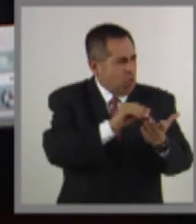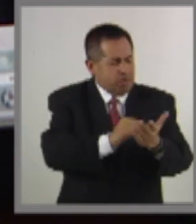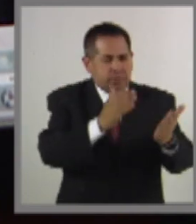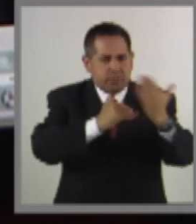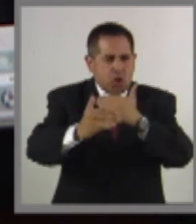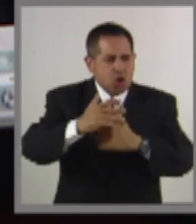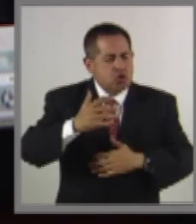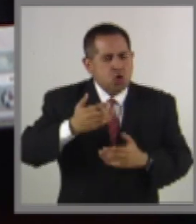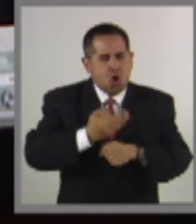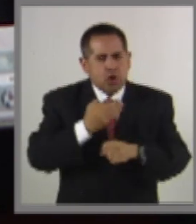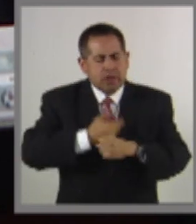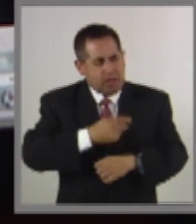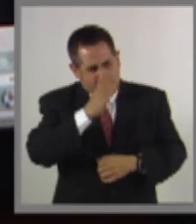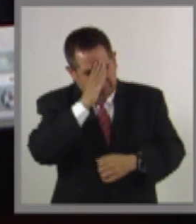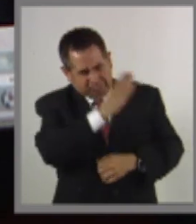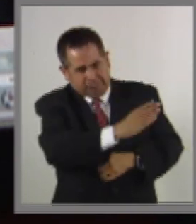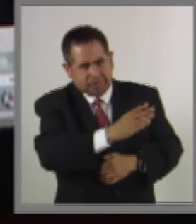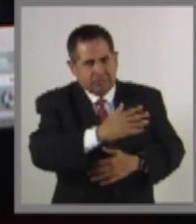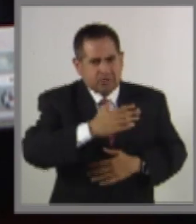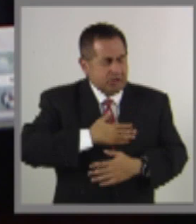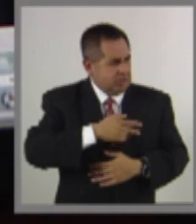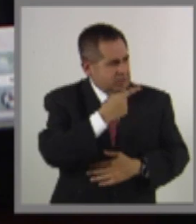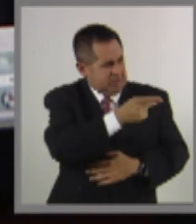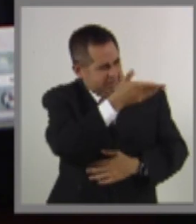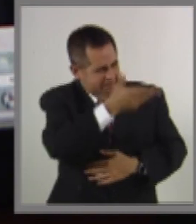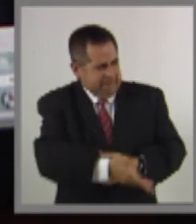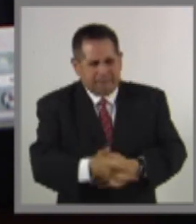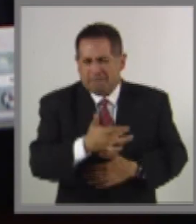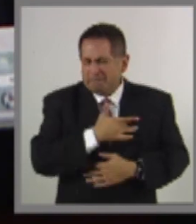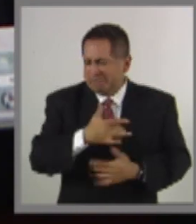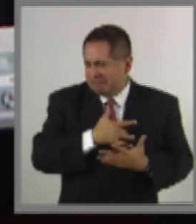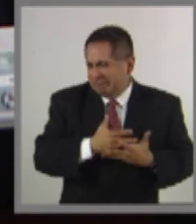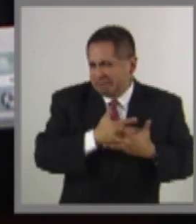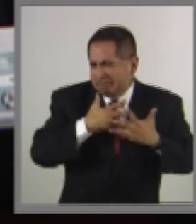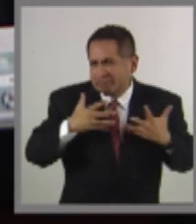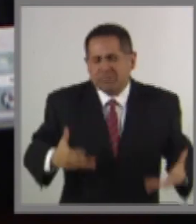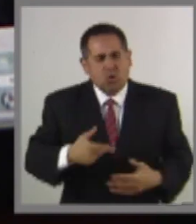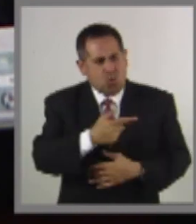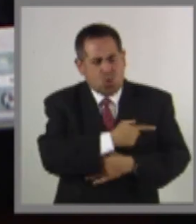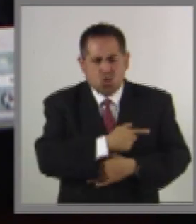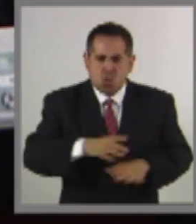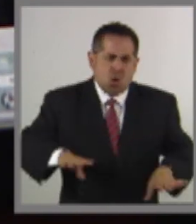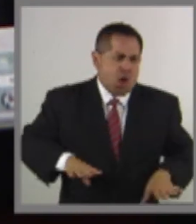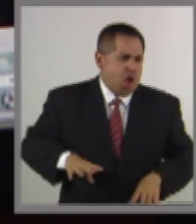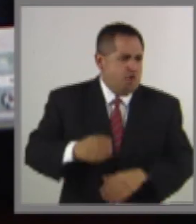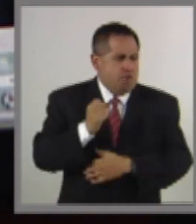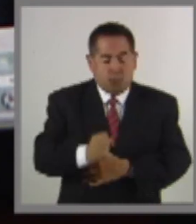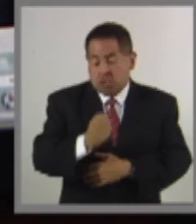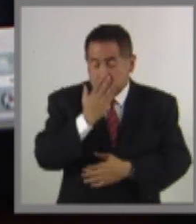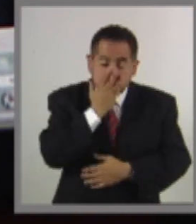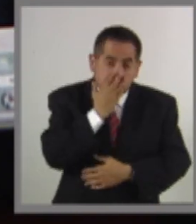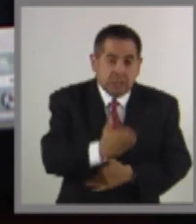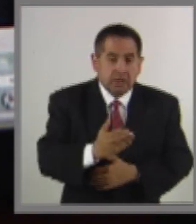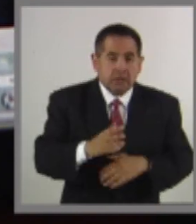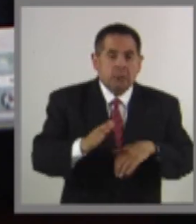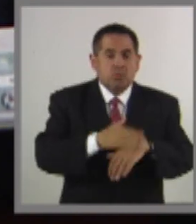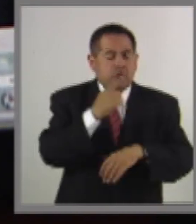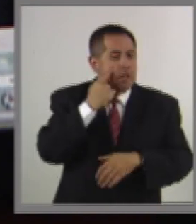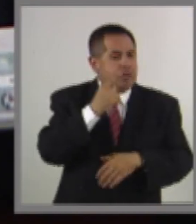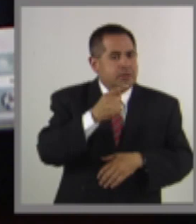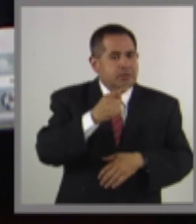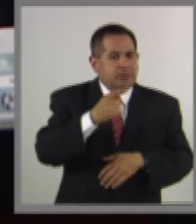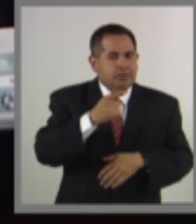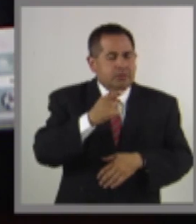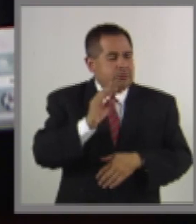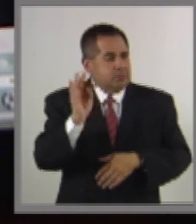le hablaría desde el punto de vista de ser humano, de una gran fortaleza, porque cuando llega uno a